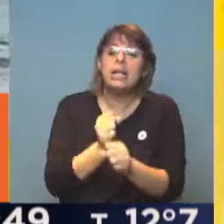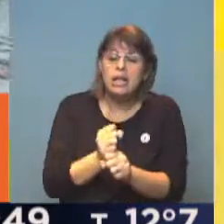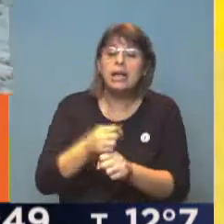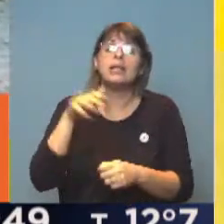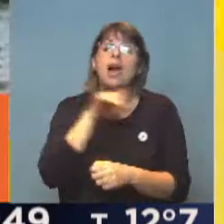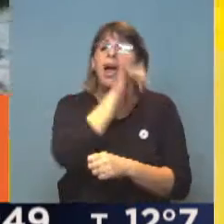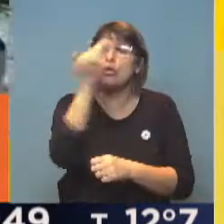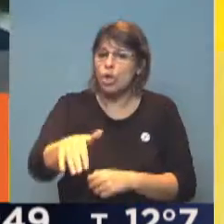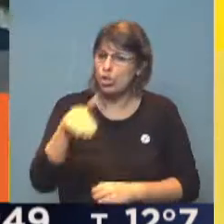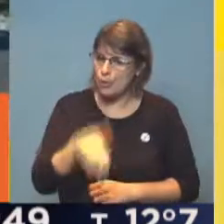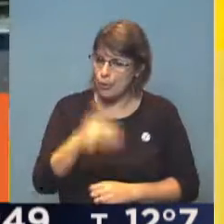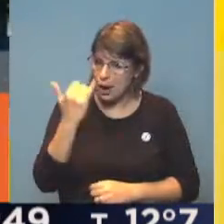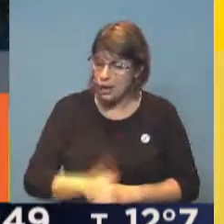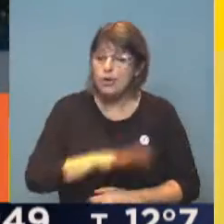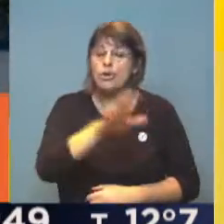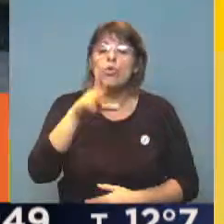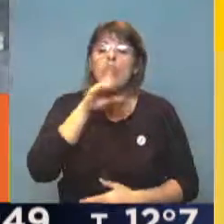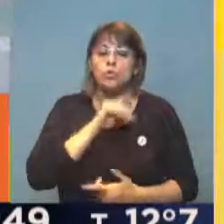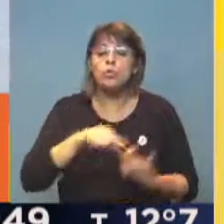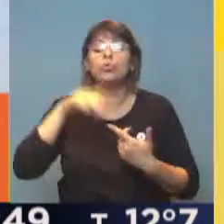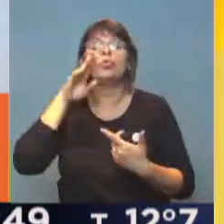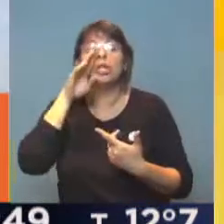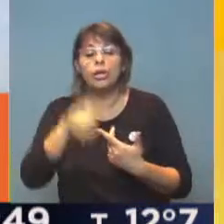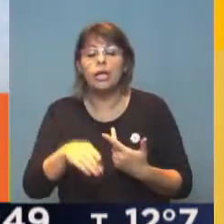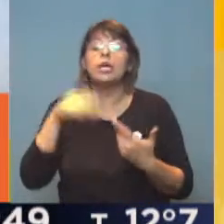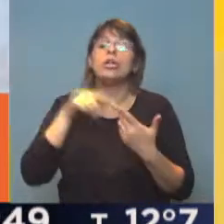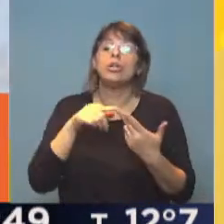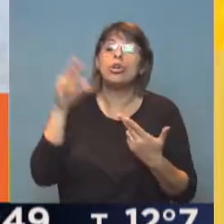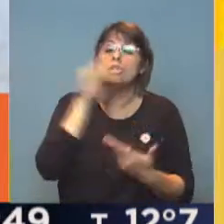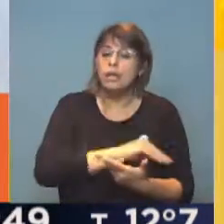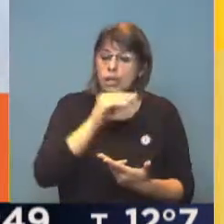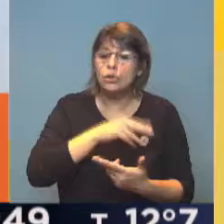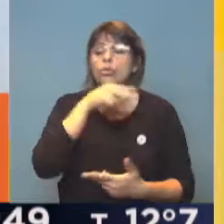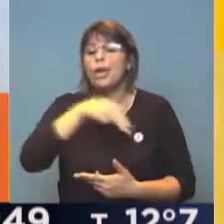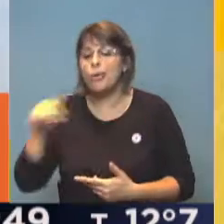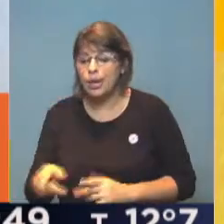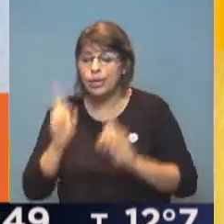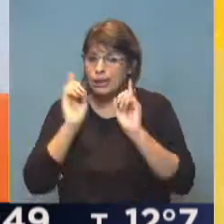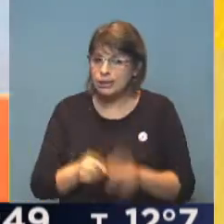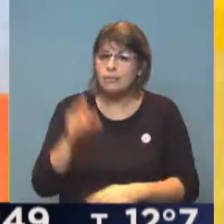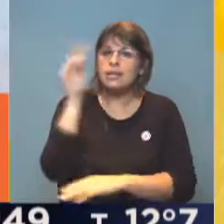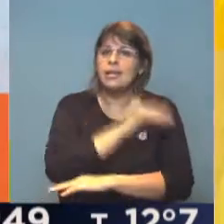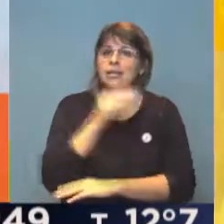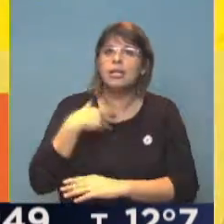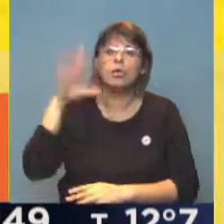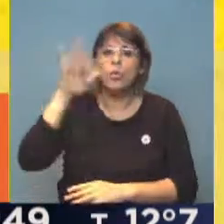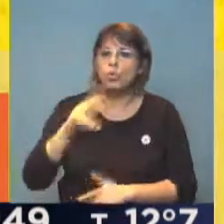y aéreo en las localidades de Chubut, Río Negro, Neuquén y Santa Cruz, provincia que además está sin luz.